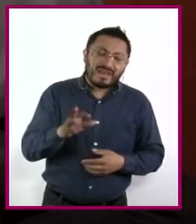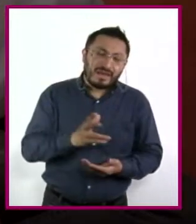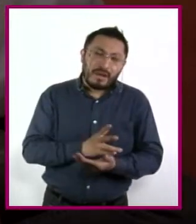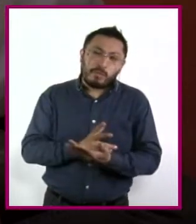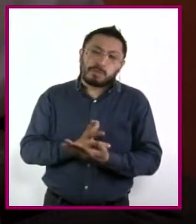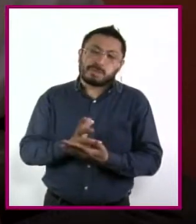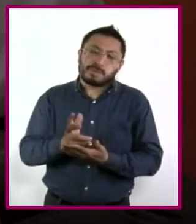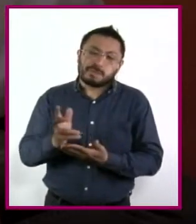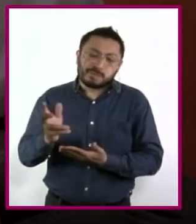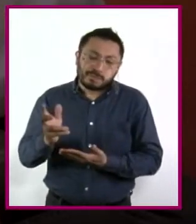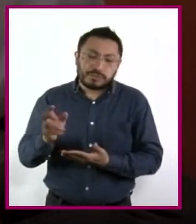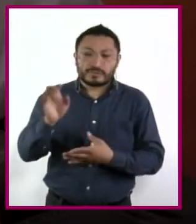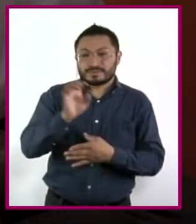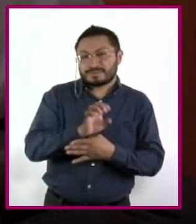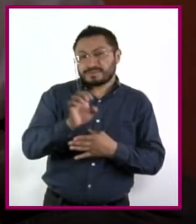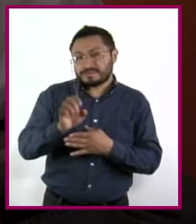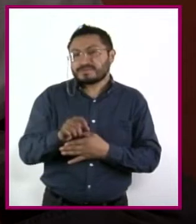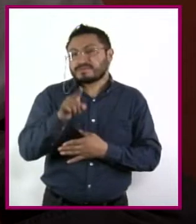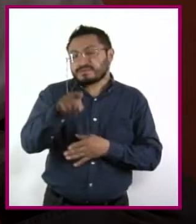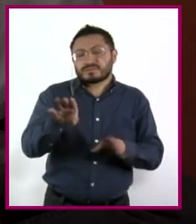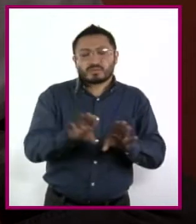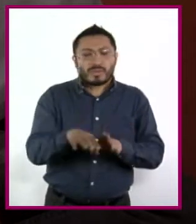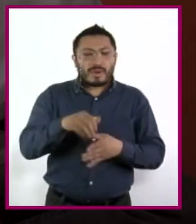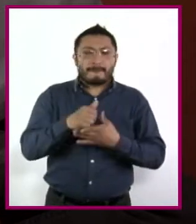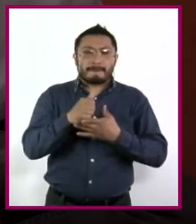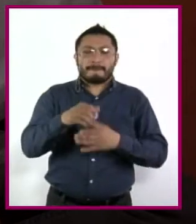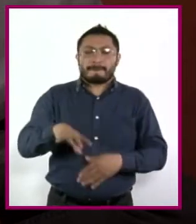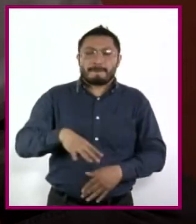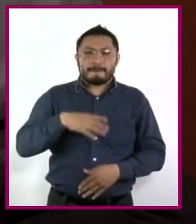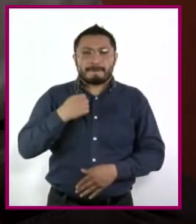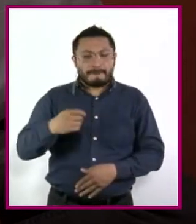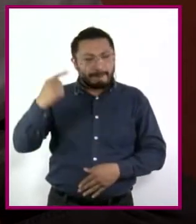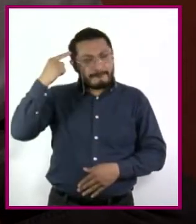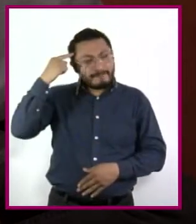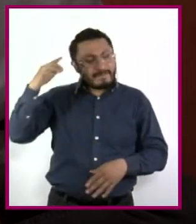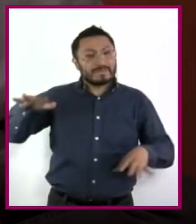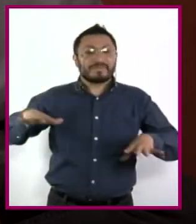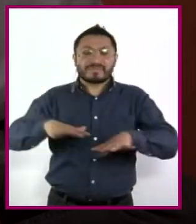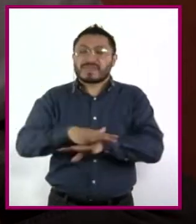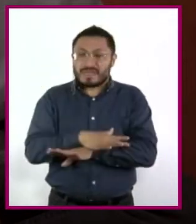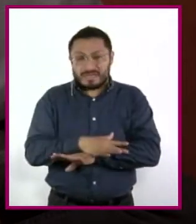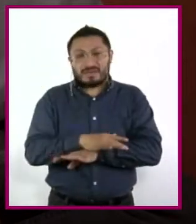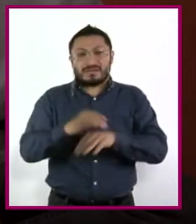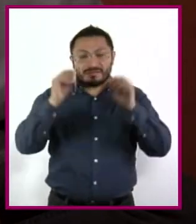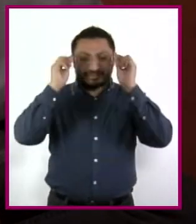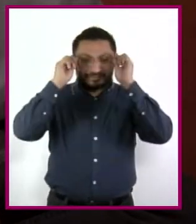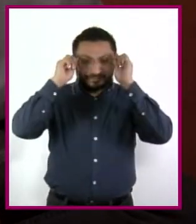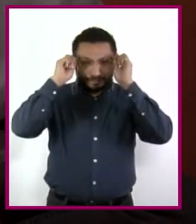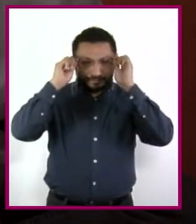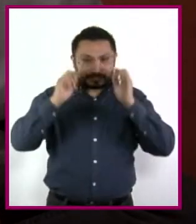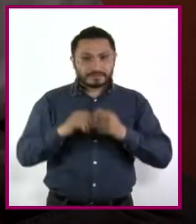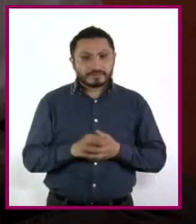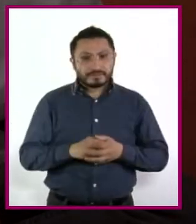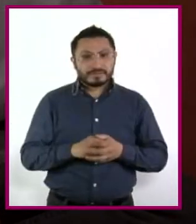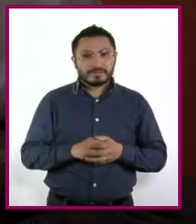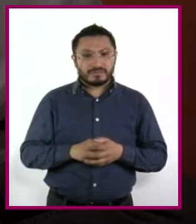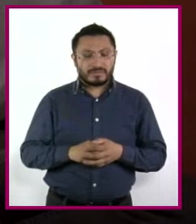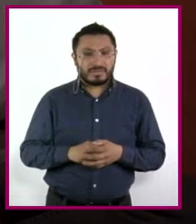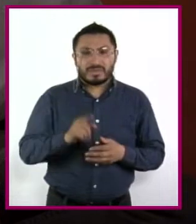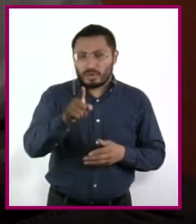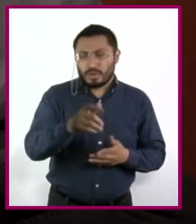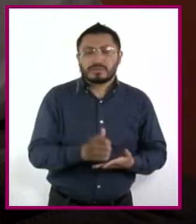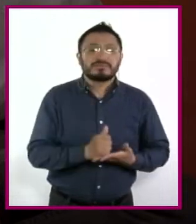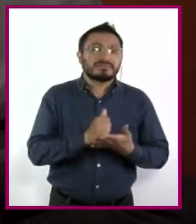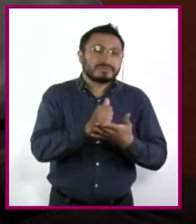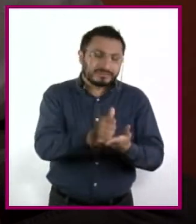exagerada. Incluso puedes tratar de modificar todo lo que pensabas. Como que podrías contribuir con esto